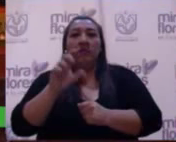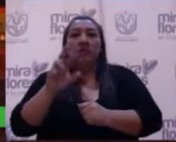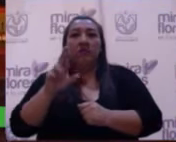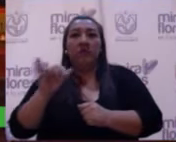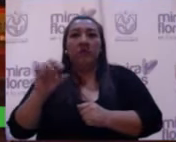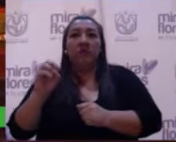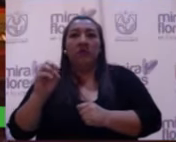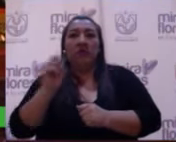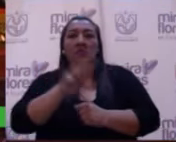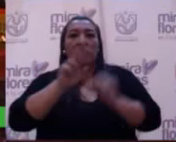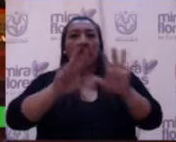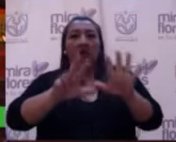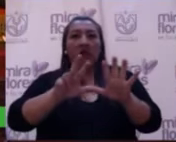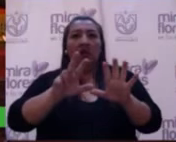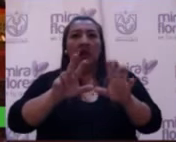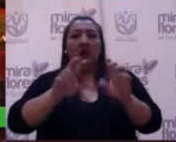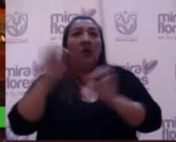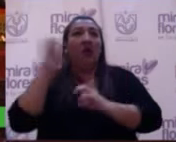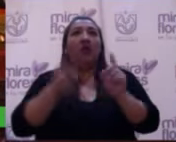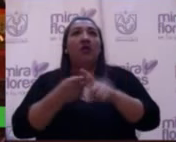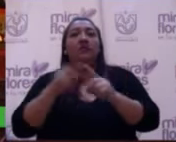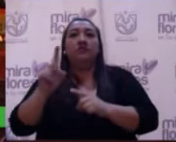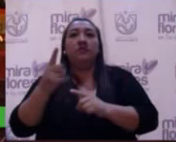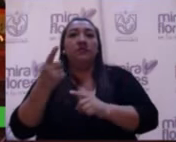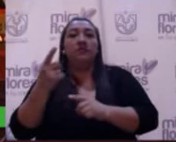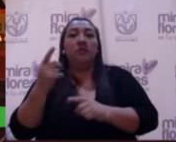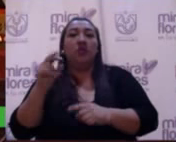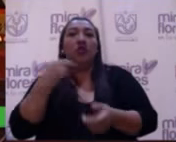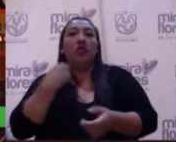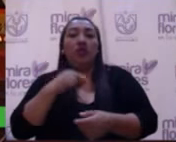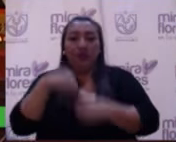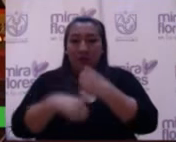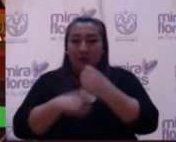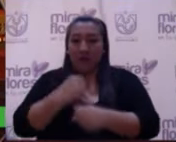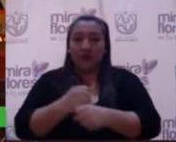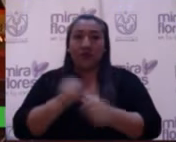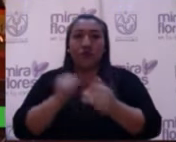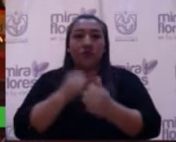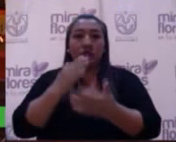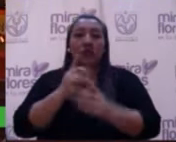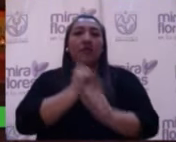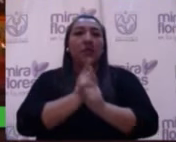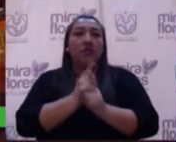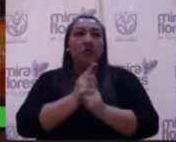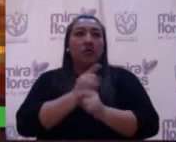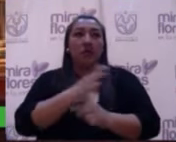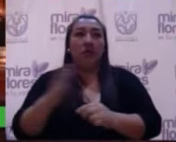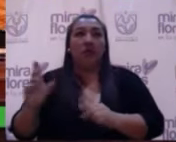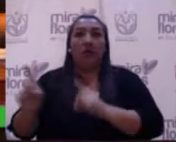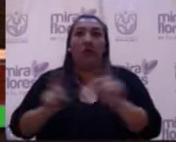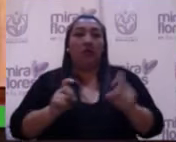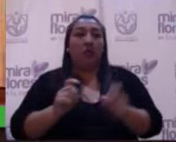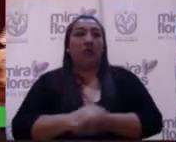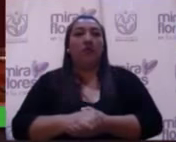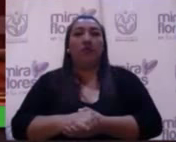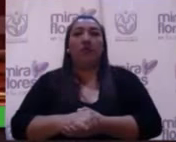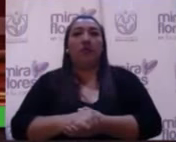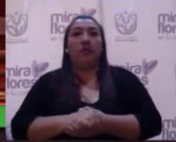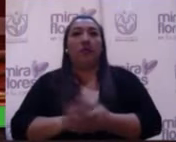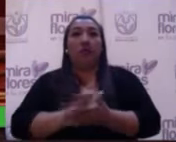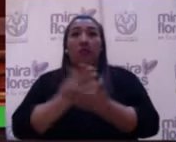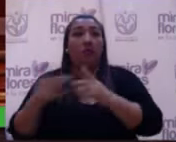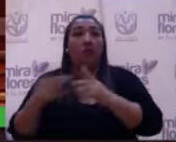Olavide del 28 de octubre al 1 de noviembre del presente año por motivos personales. Al debate. No